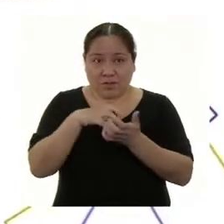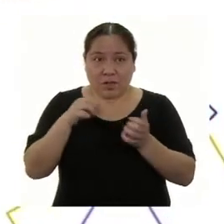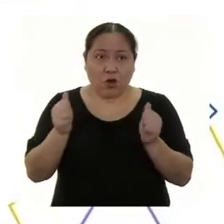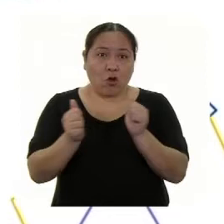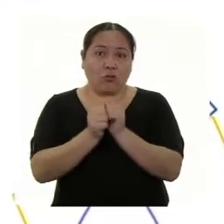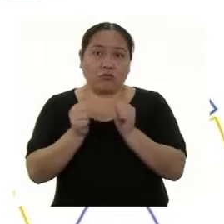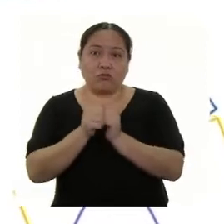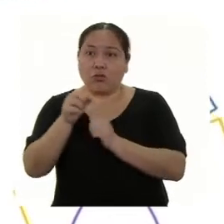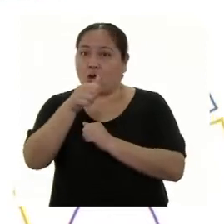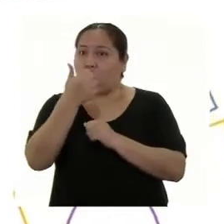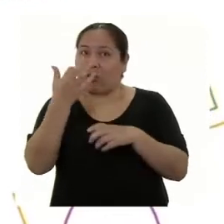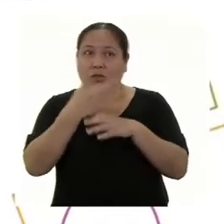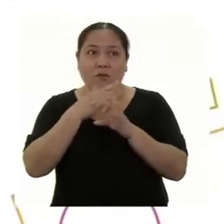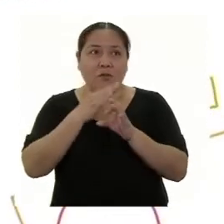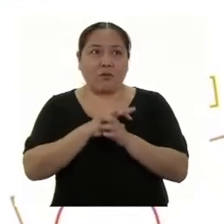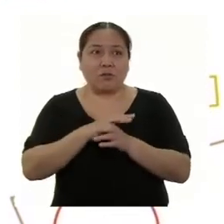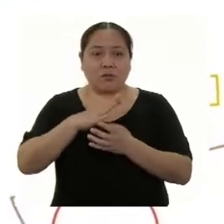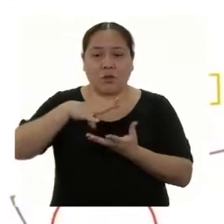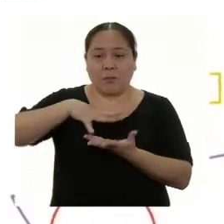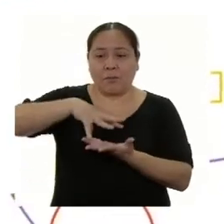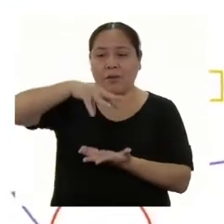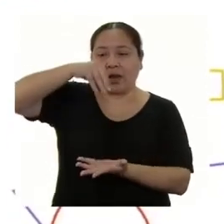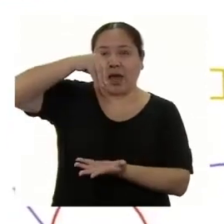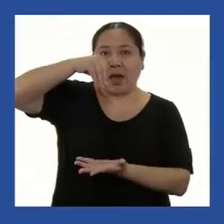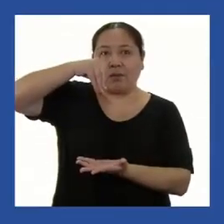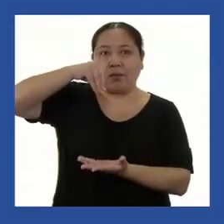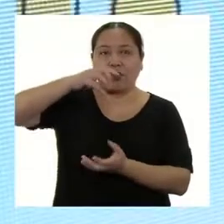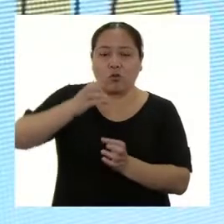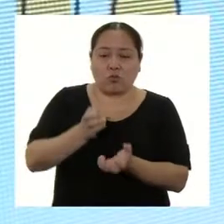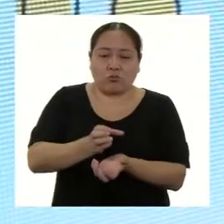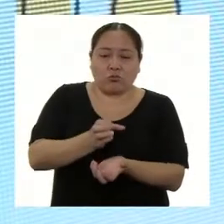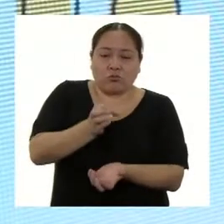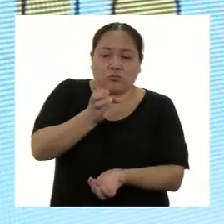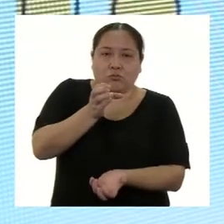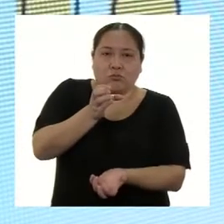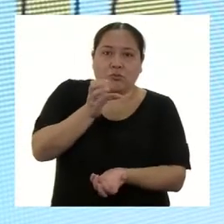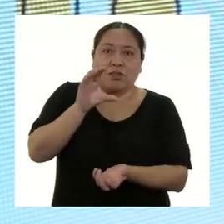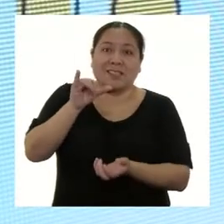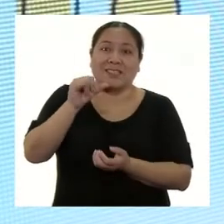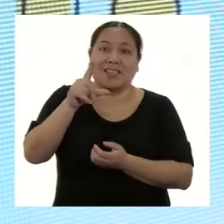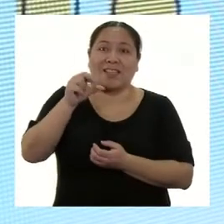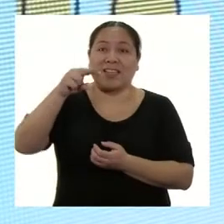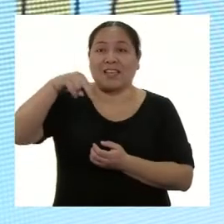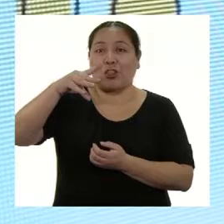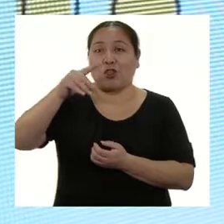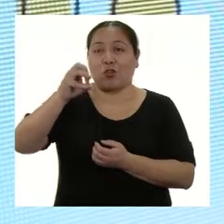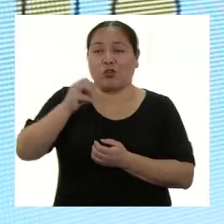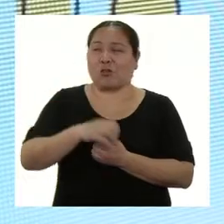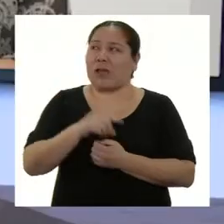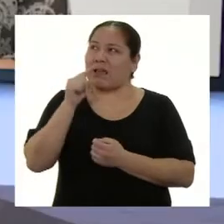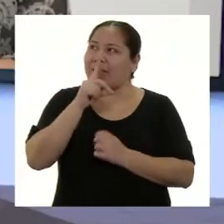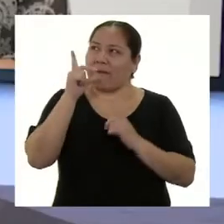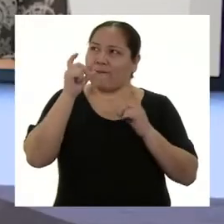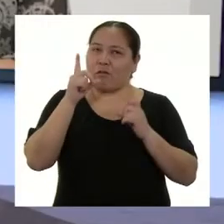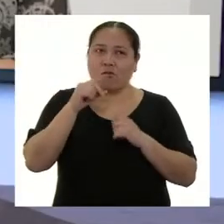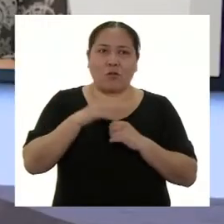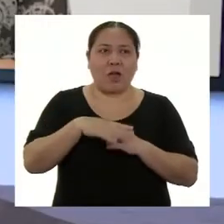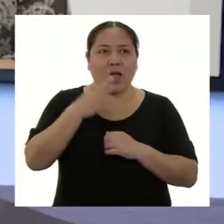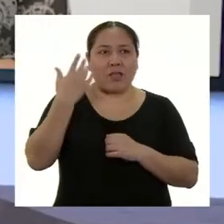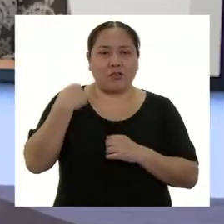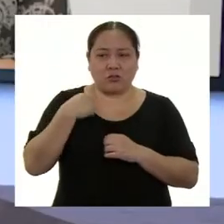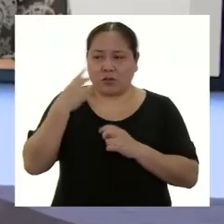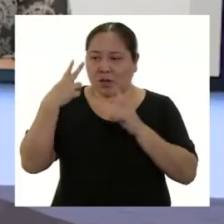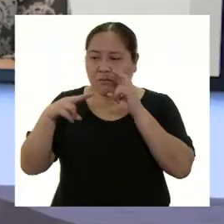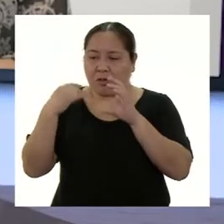otras formas geométricas como pirámides o cilindros. Esas fotos me hacen recordar que el otro día estaba navegando